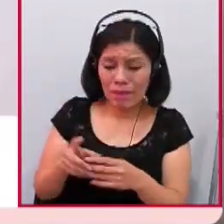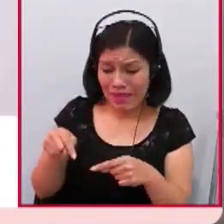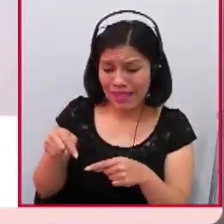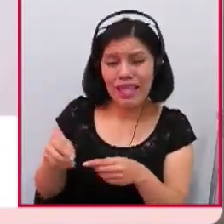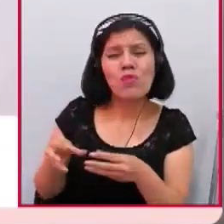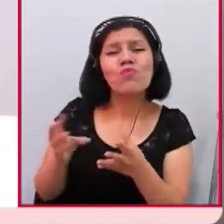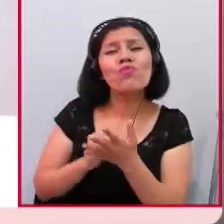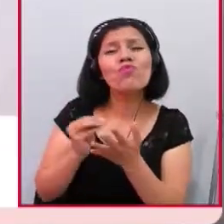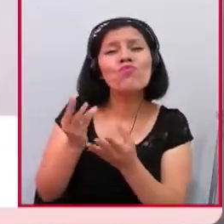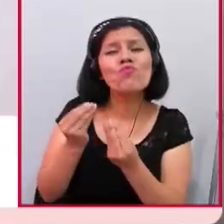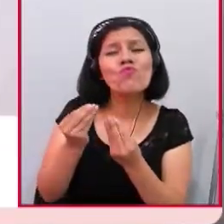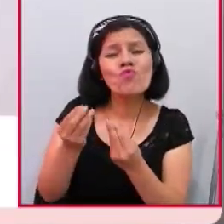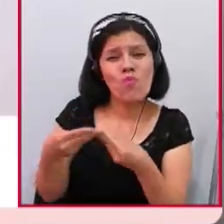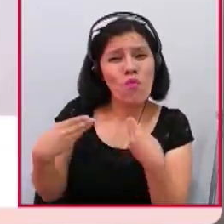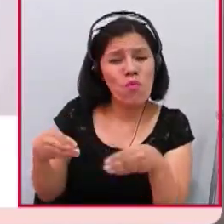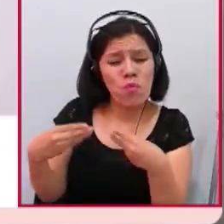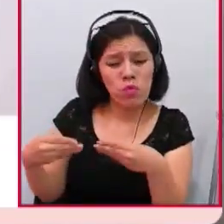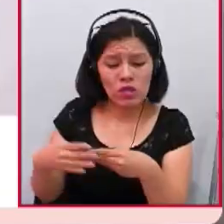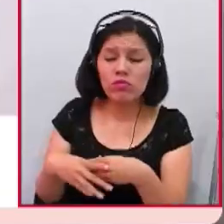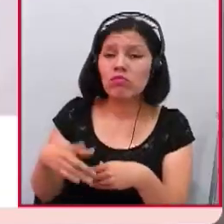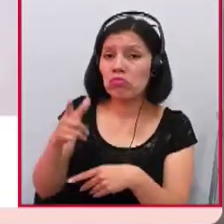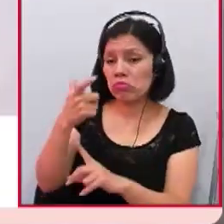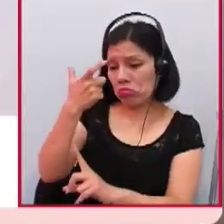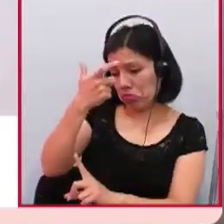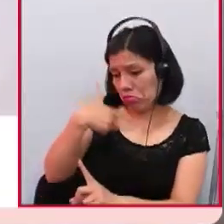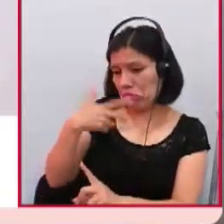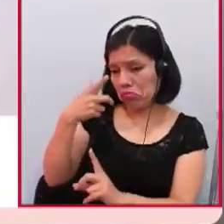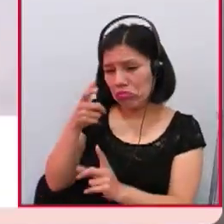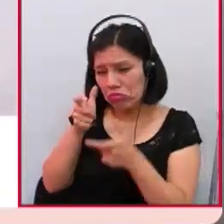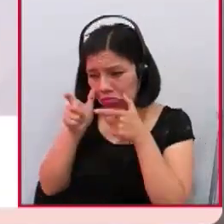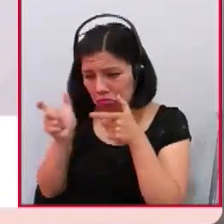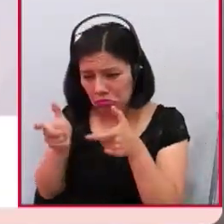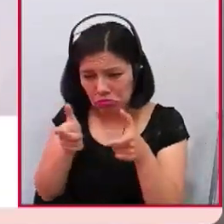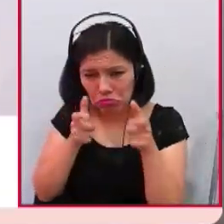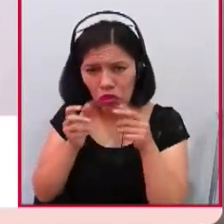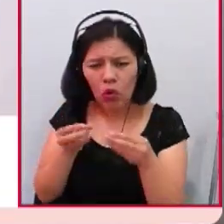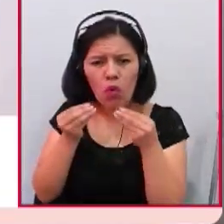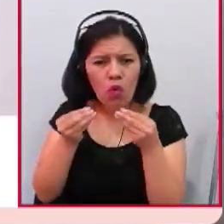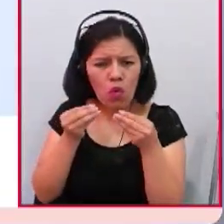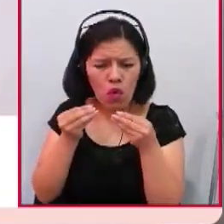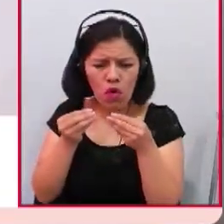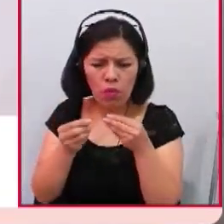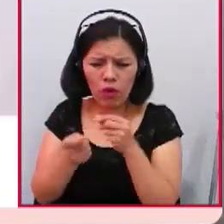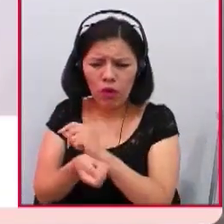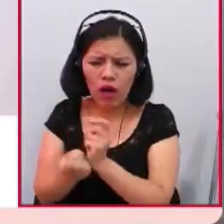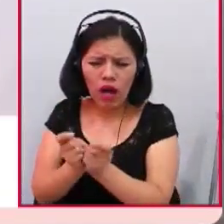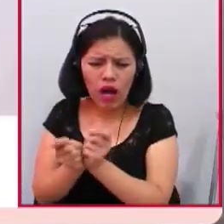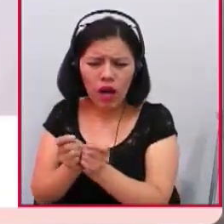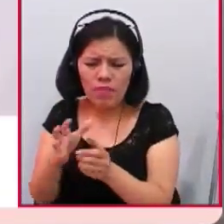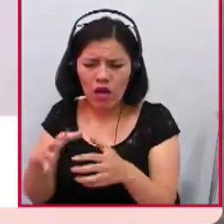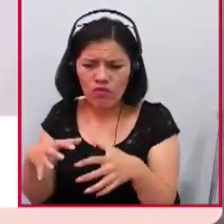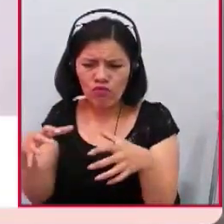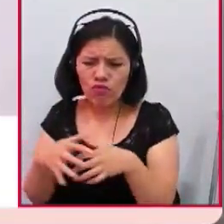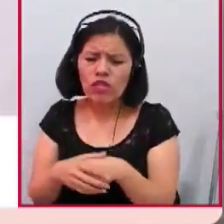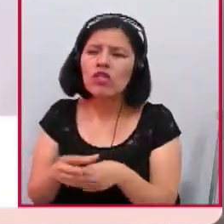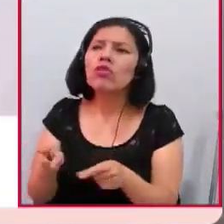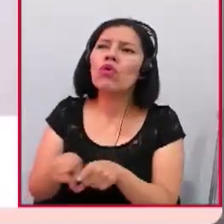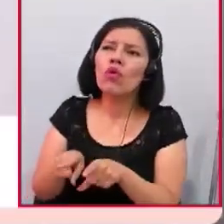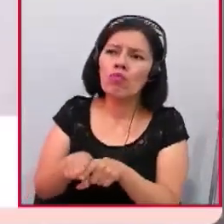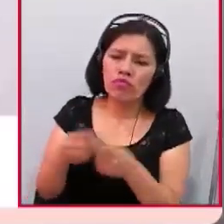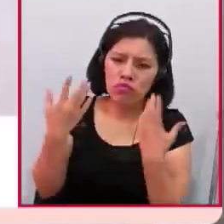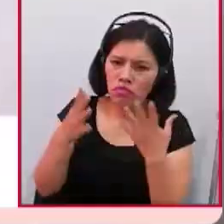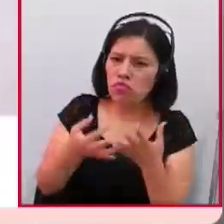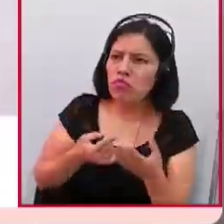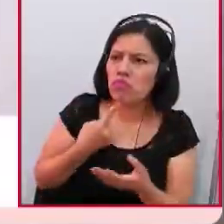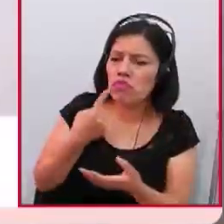flexible también en este caso, en el cual solo está un operador viendo cómo van las cargas diferentes de mate y como les indiqué, el OPC